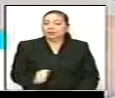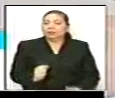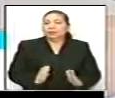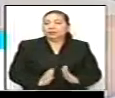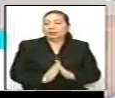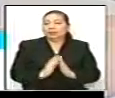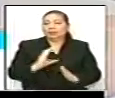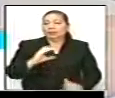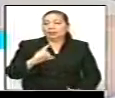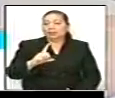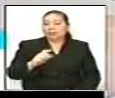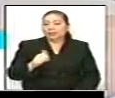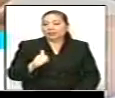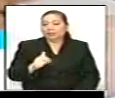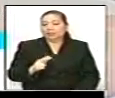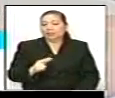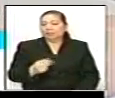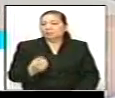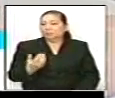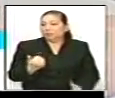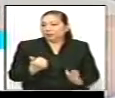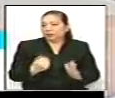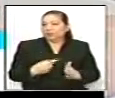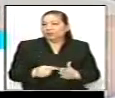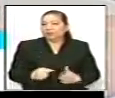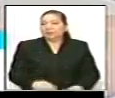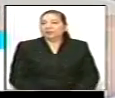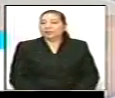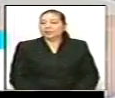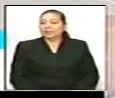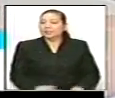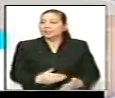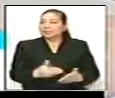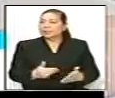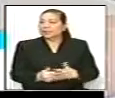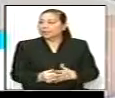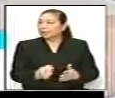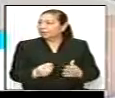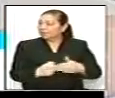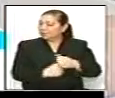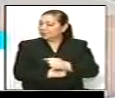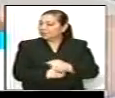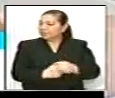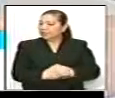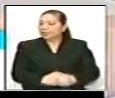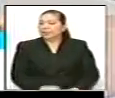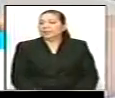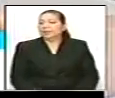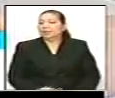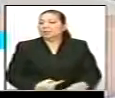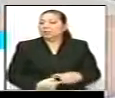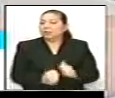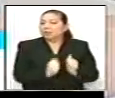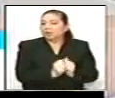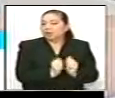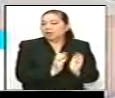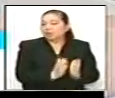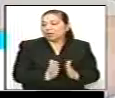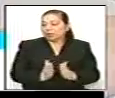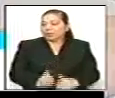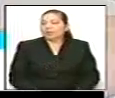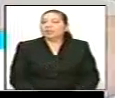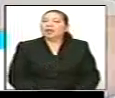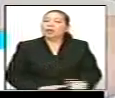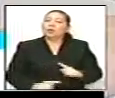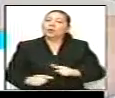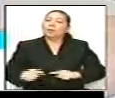Clara 6 hitos. O sea, son los 11 hitos que inicialmente se tenían que colocar y no se han colocado. Se vienen coordinando con